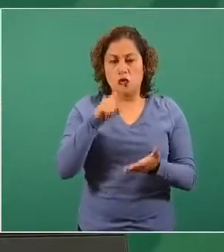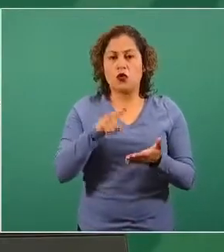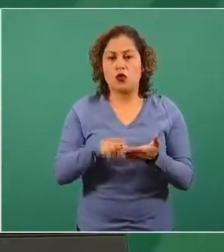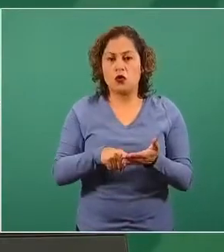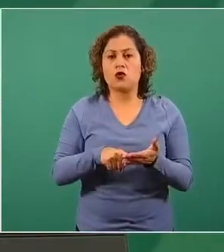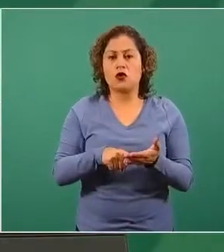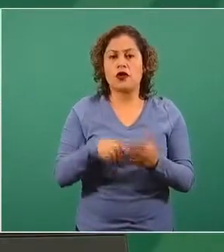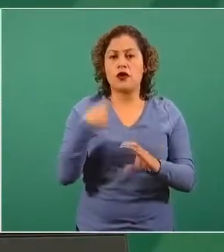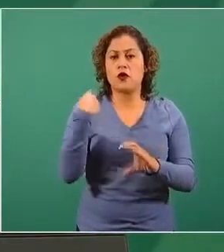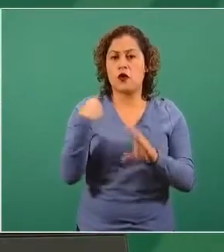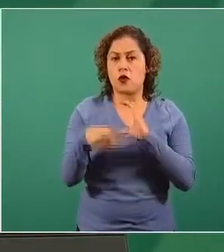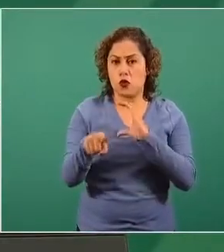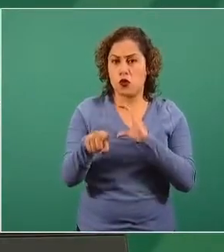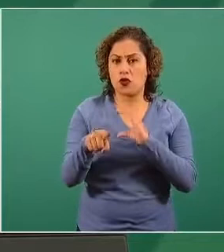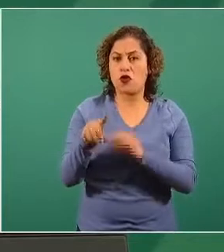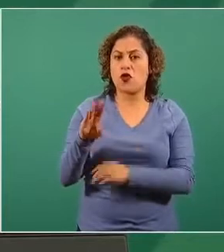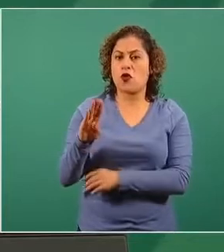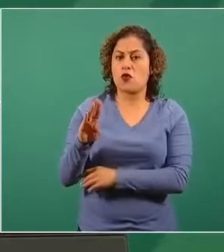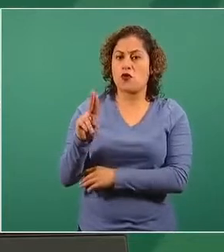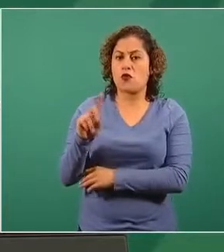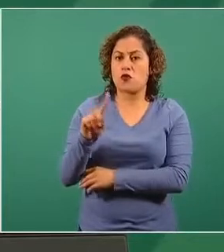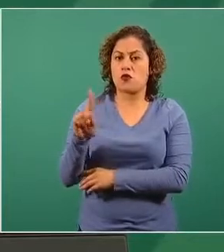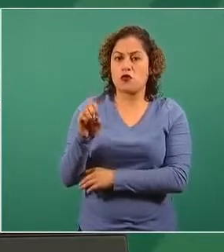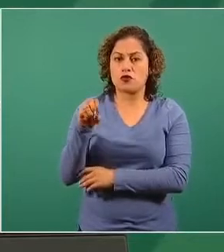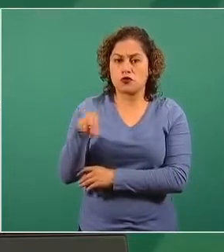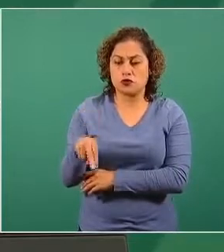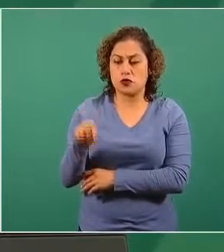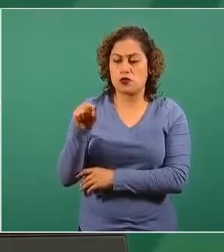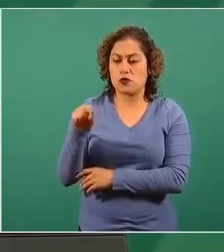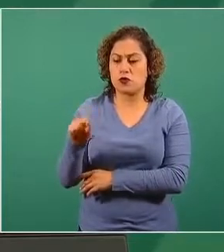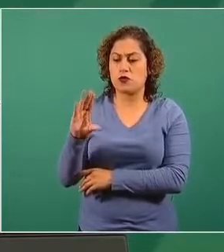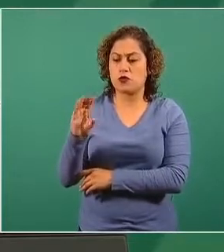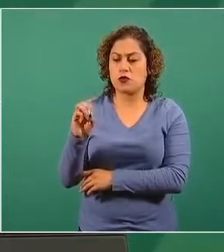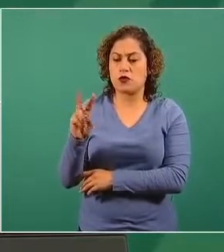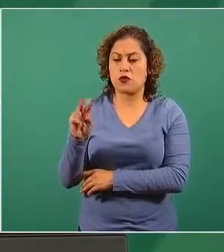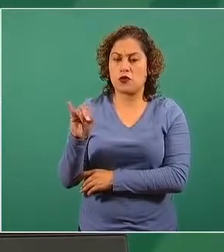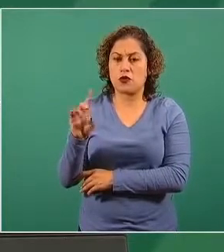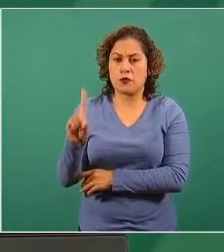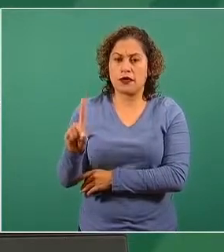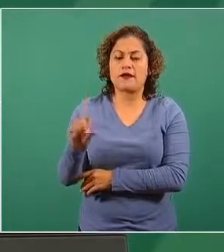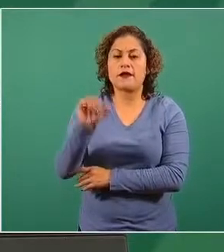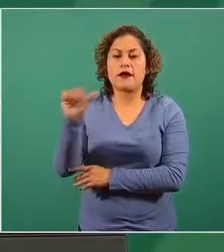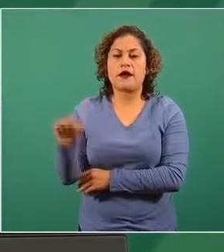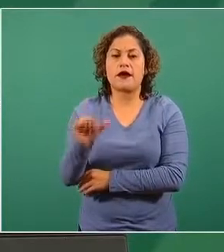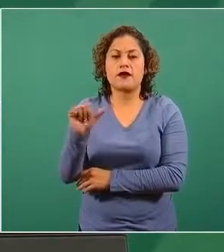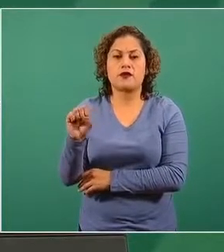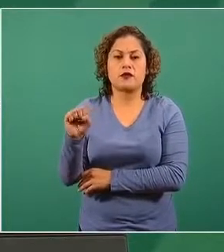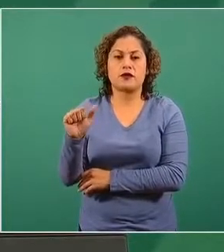electrónico buzon.covid@salud.mx.